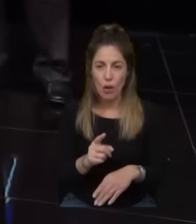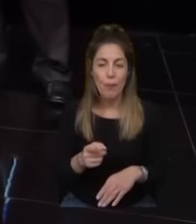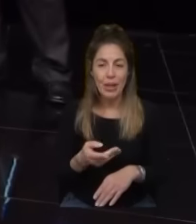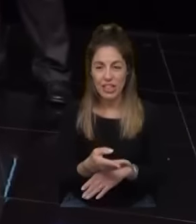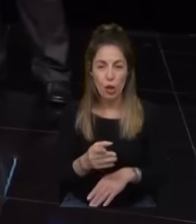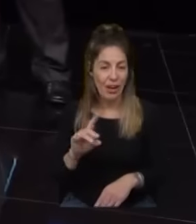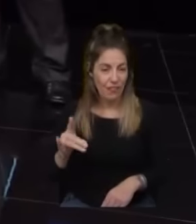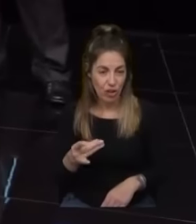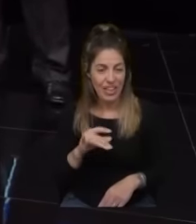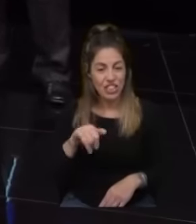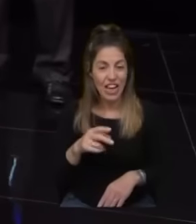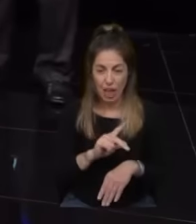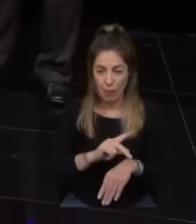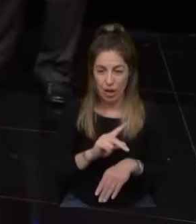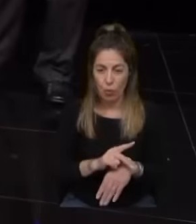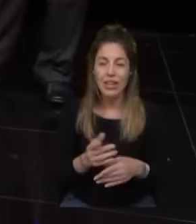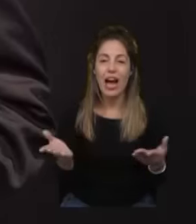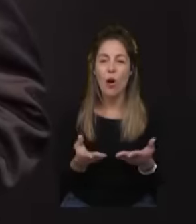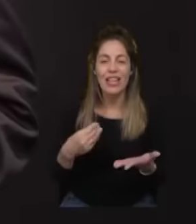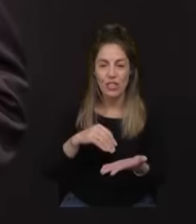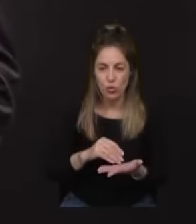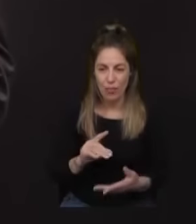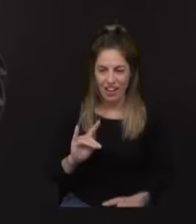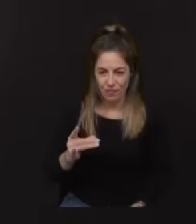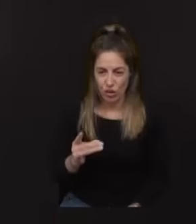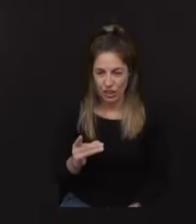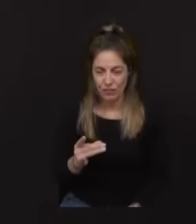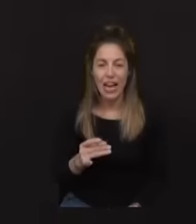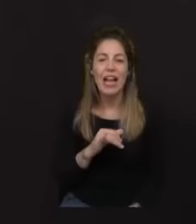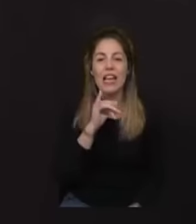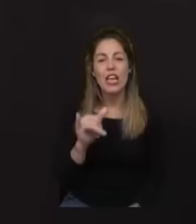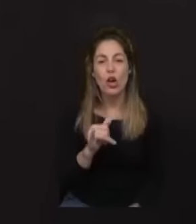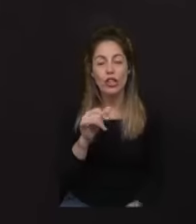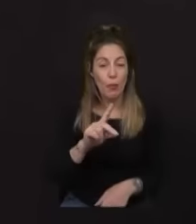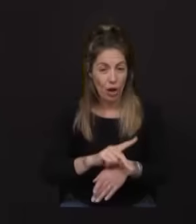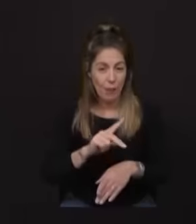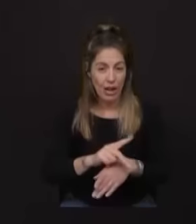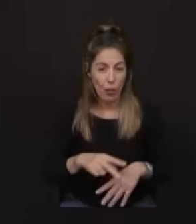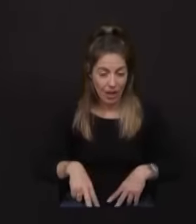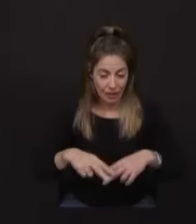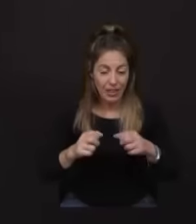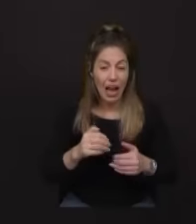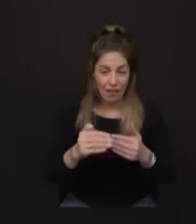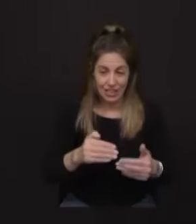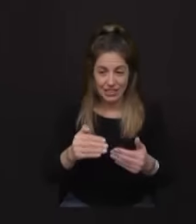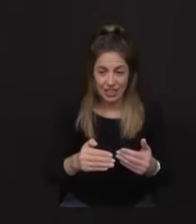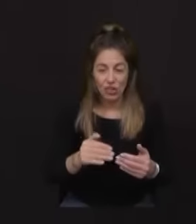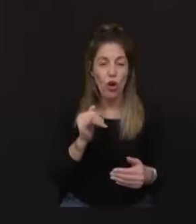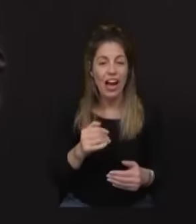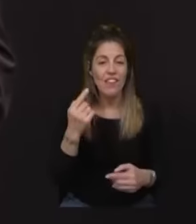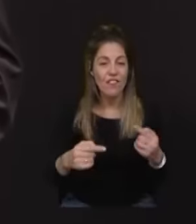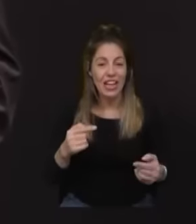está la de Paraguay vigente, ahora se suma la de Bolivia. Les contamos que en Paraguay la causa está avanzando, hay